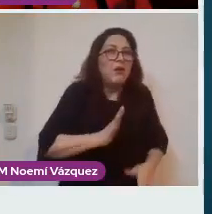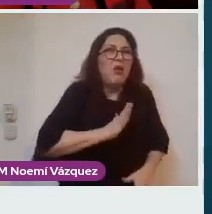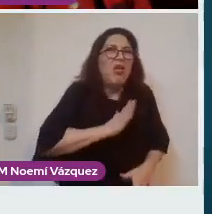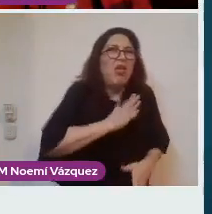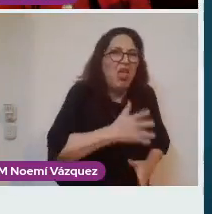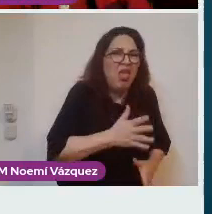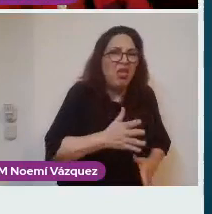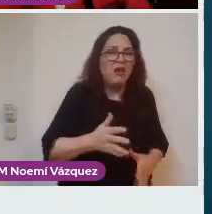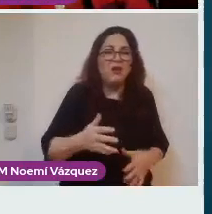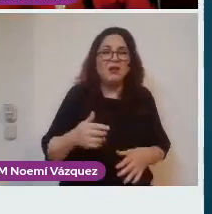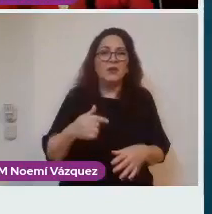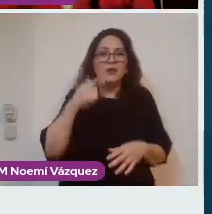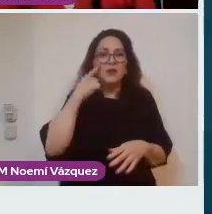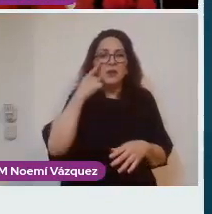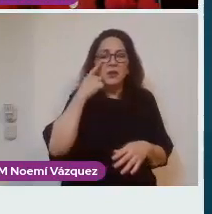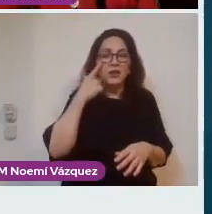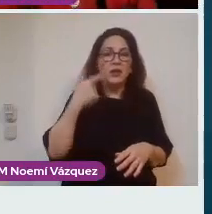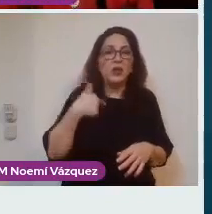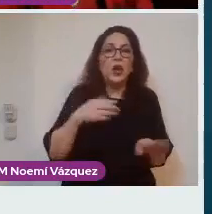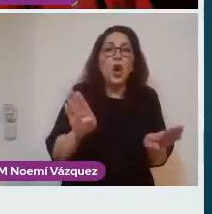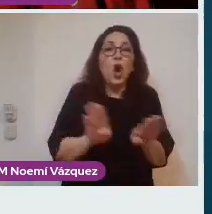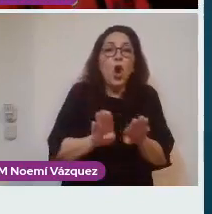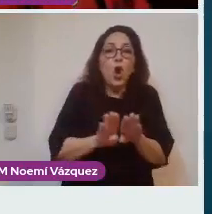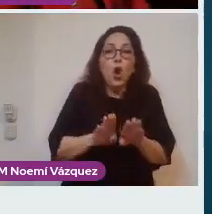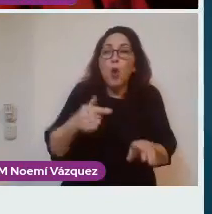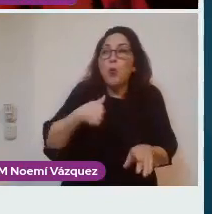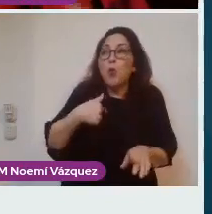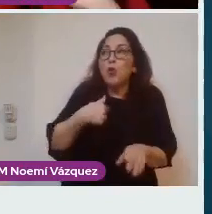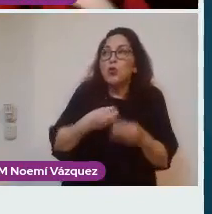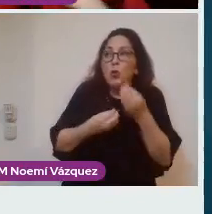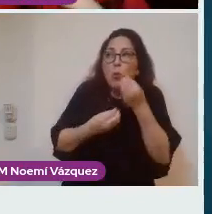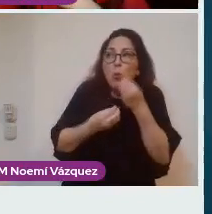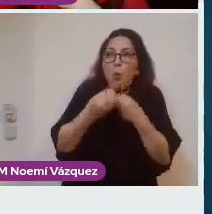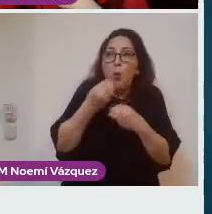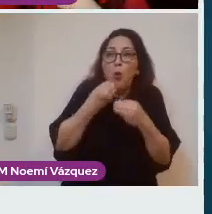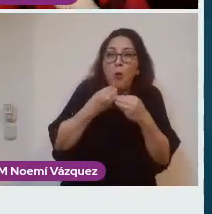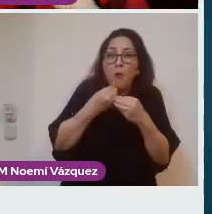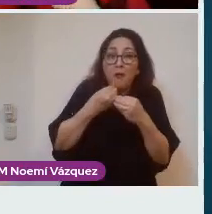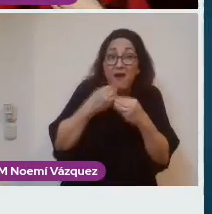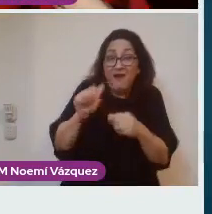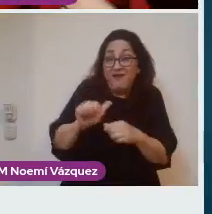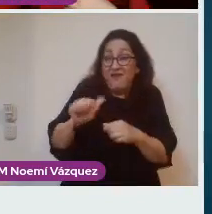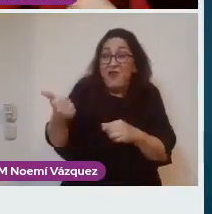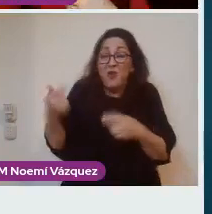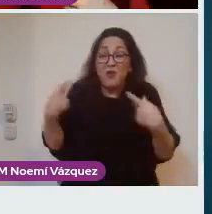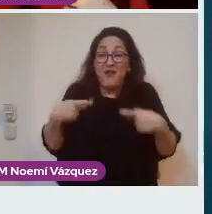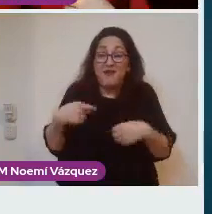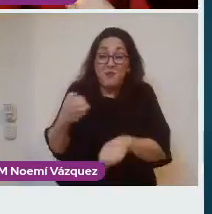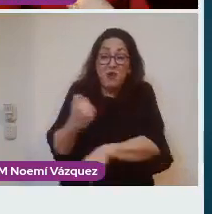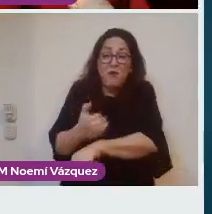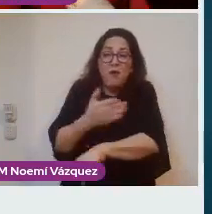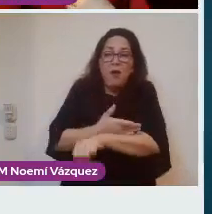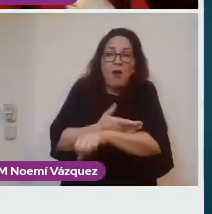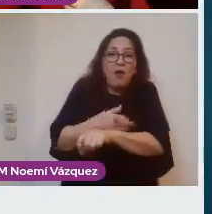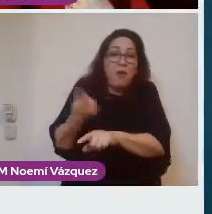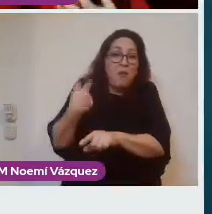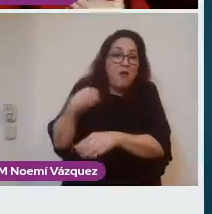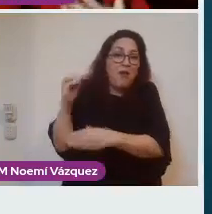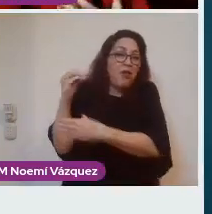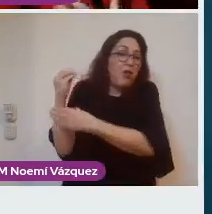y extremos, y todos estos padecimientos nos pueden llevar a perder la vida, desde luego. Llega un momento en que